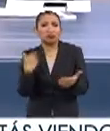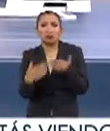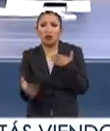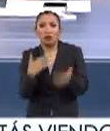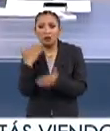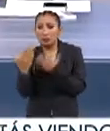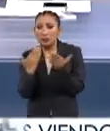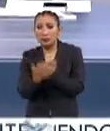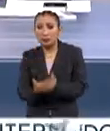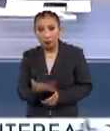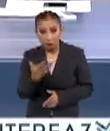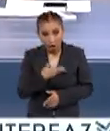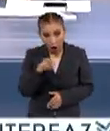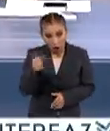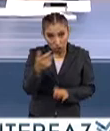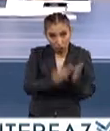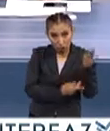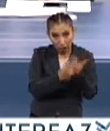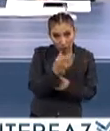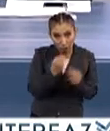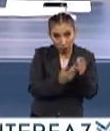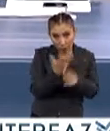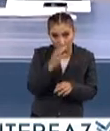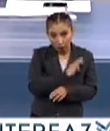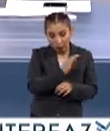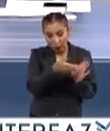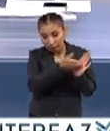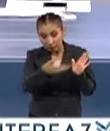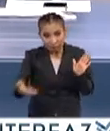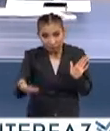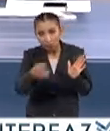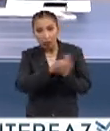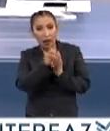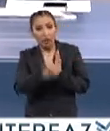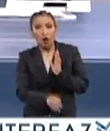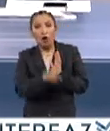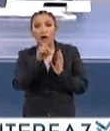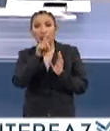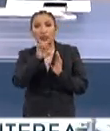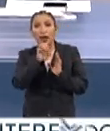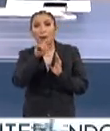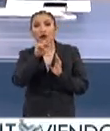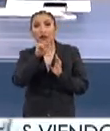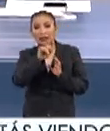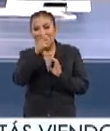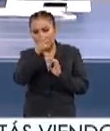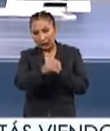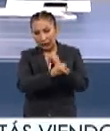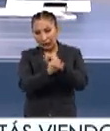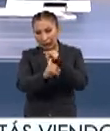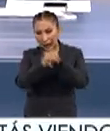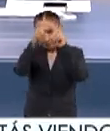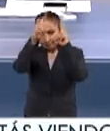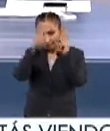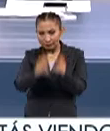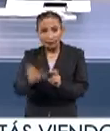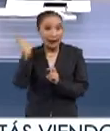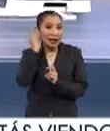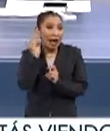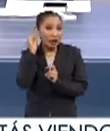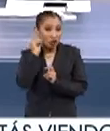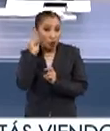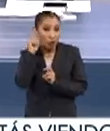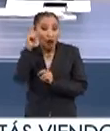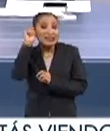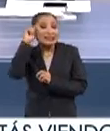contemporáneos servicios. ¿Y tienen otros programas que puede suceder como este de Puntitas? Sí, en este portal de contenidos radiofónicos, que es uno